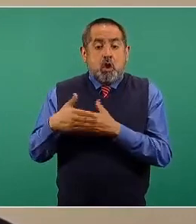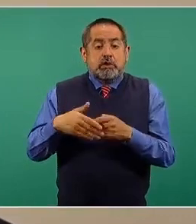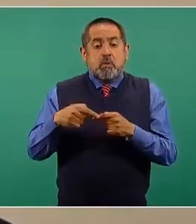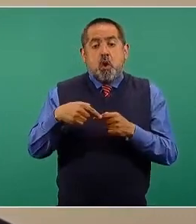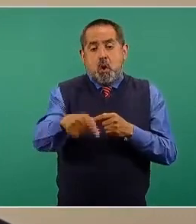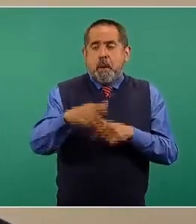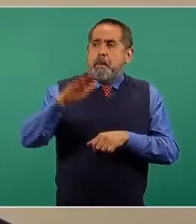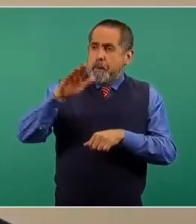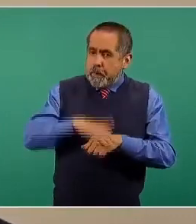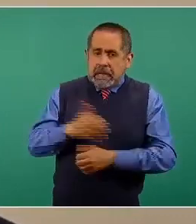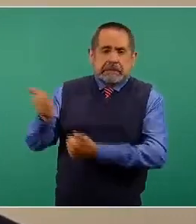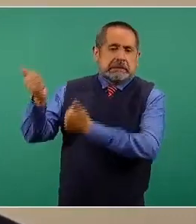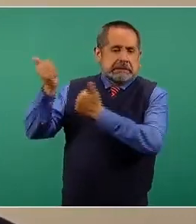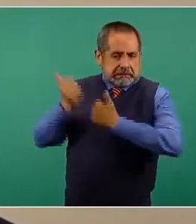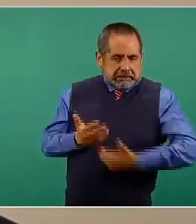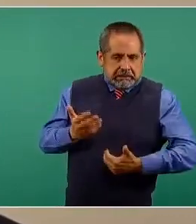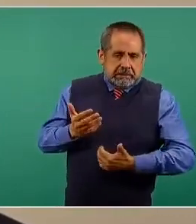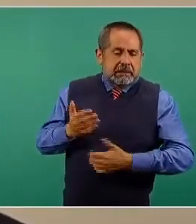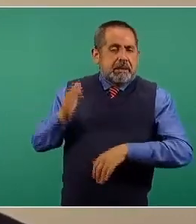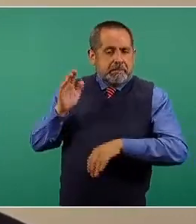continuarán recibiéndose